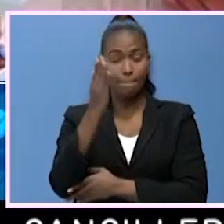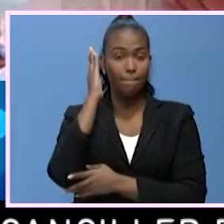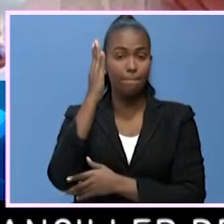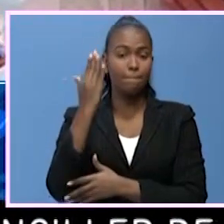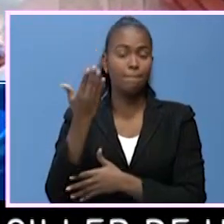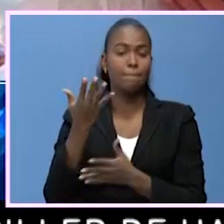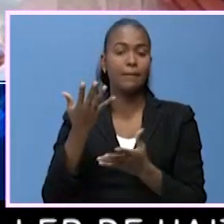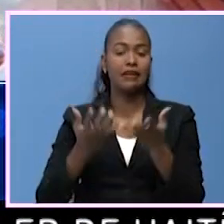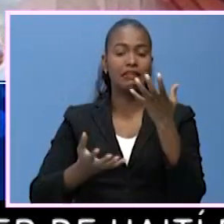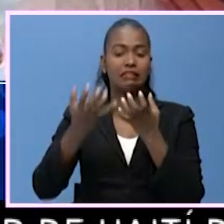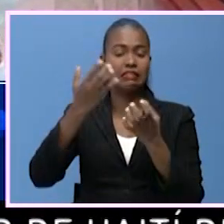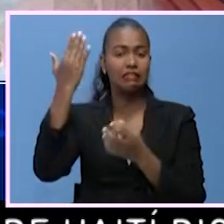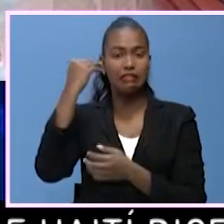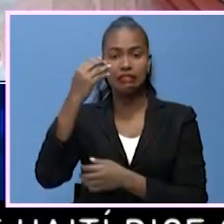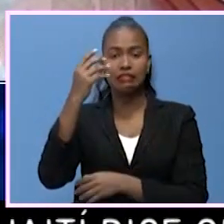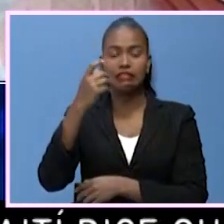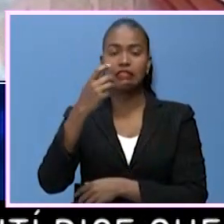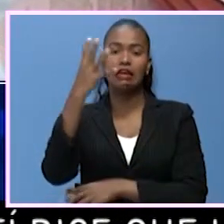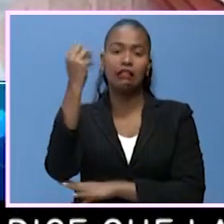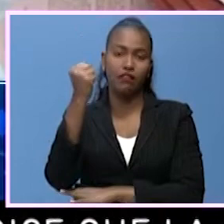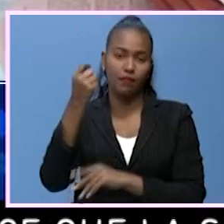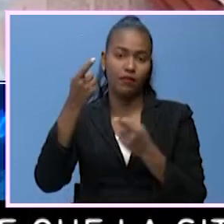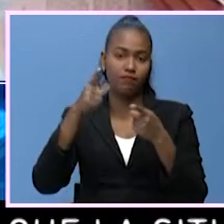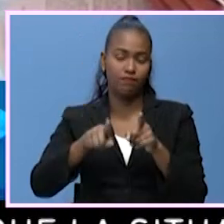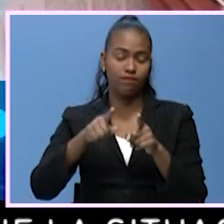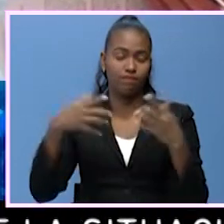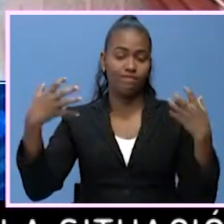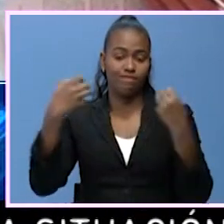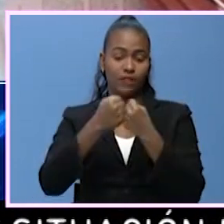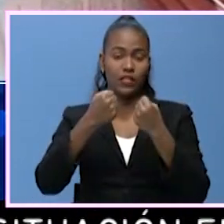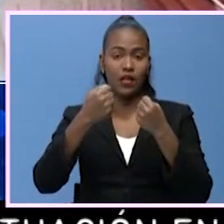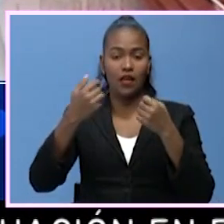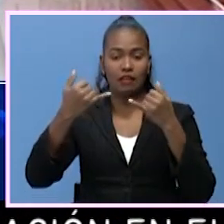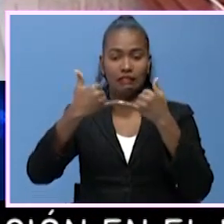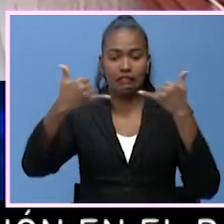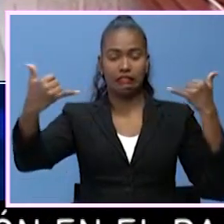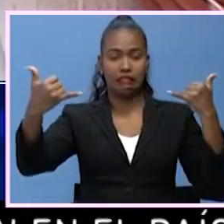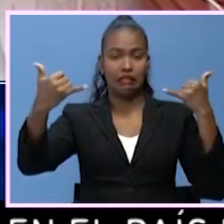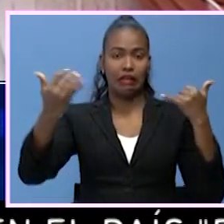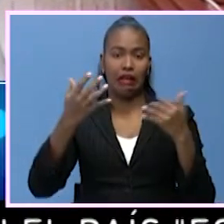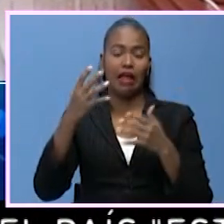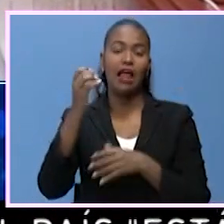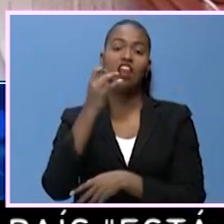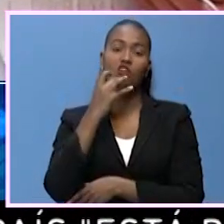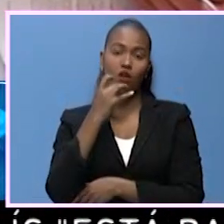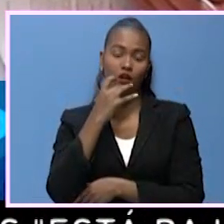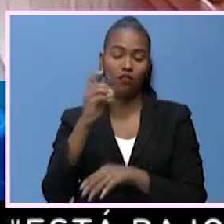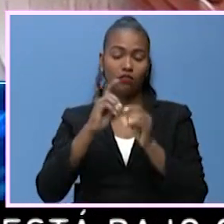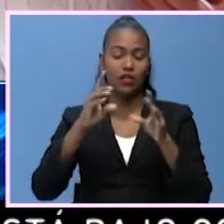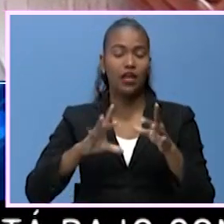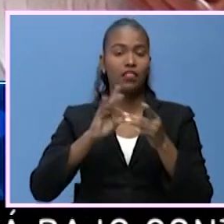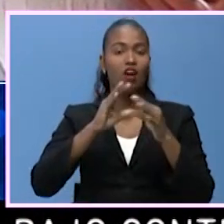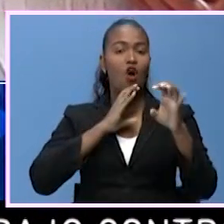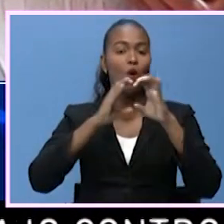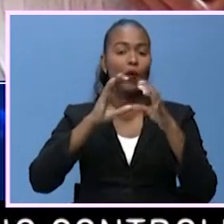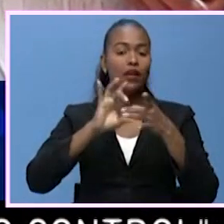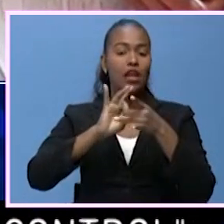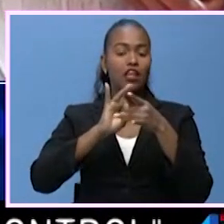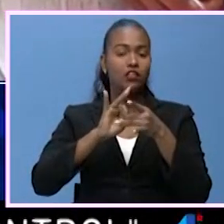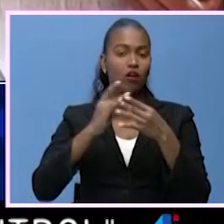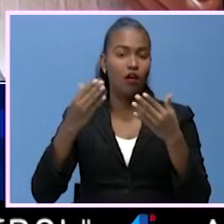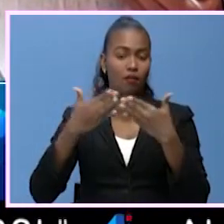incendiado en septiembre pasado, en un accidente con un cable de media tensión. La Dirección de Comunicación y Relaciones